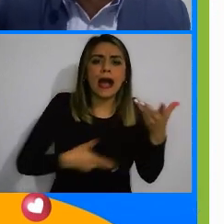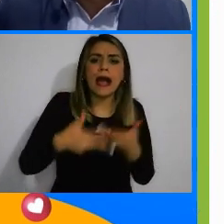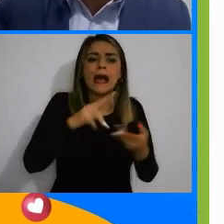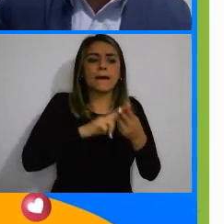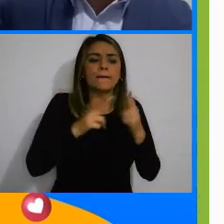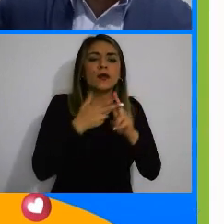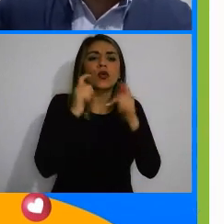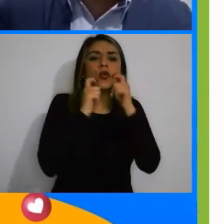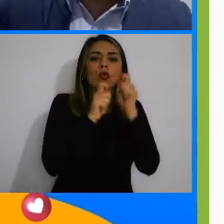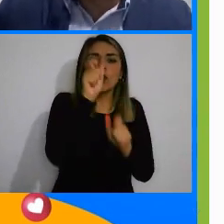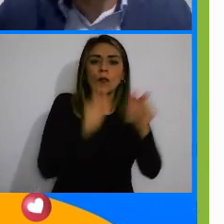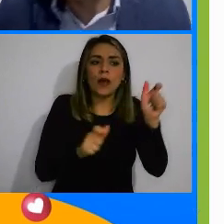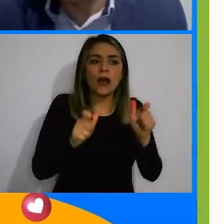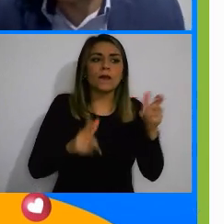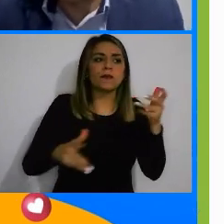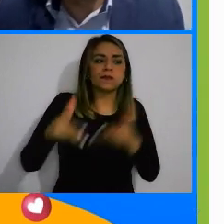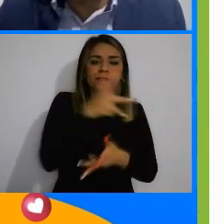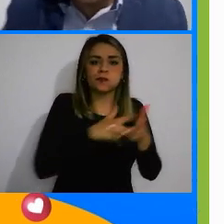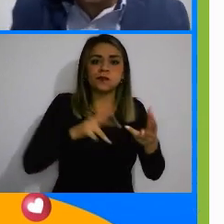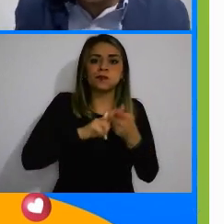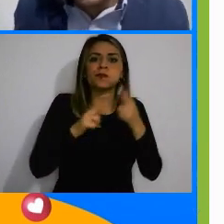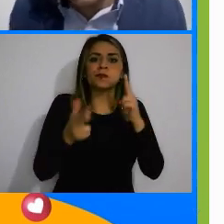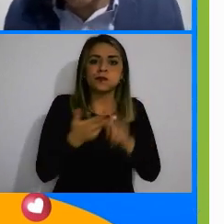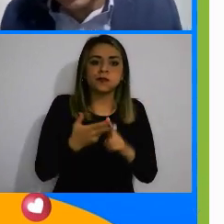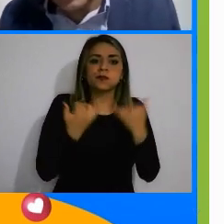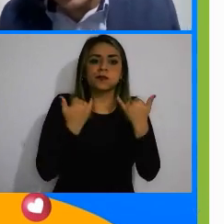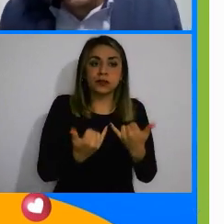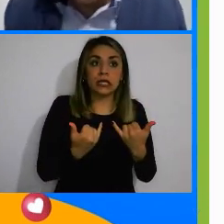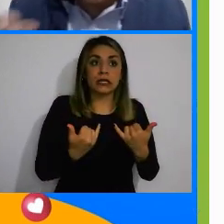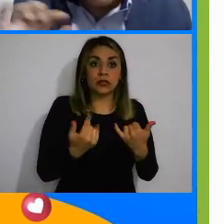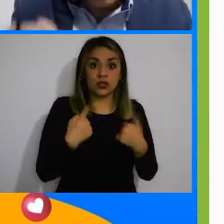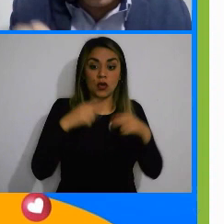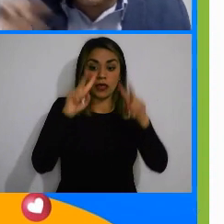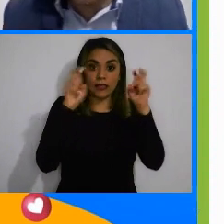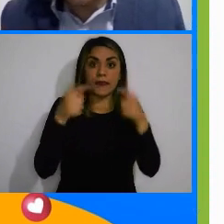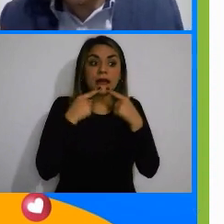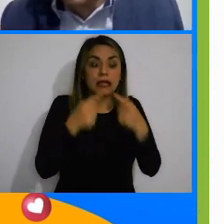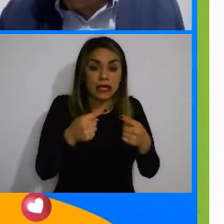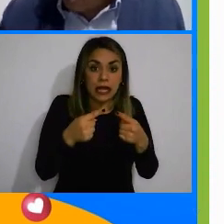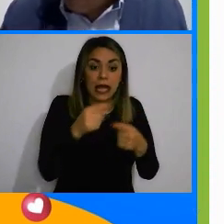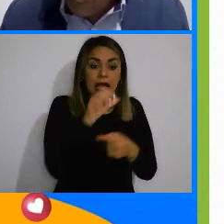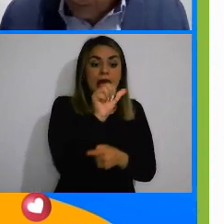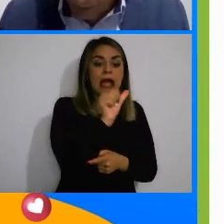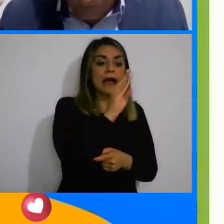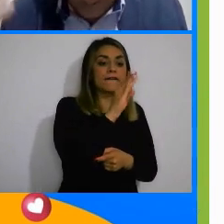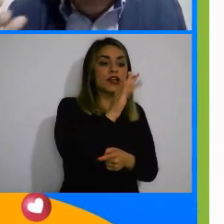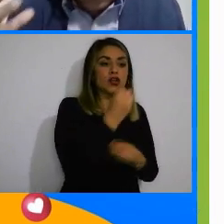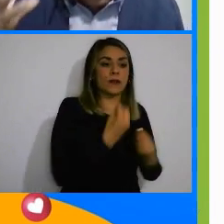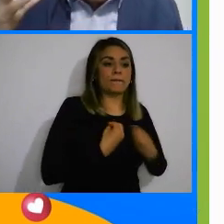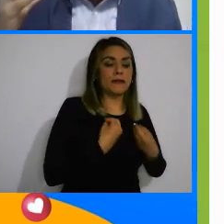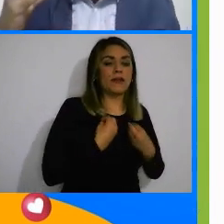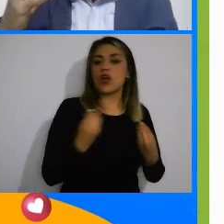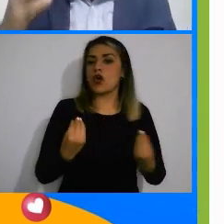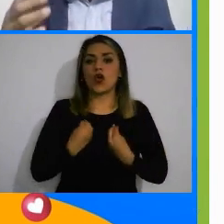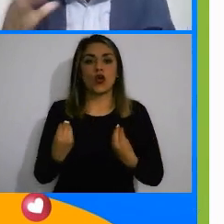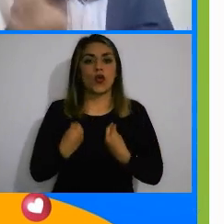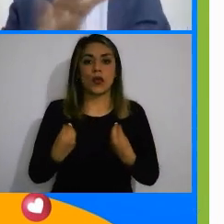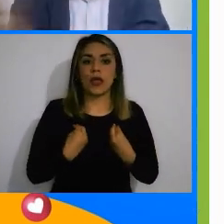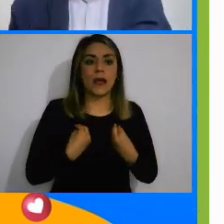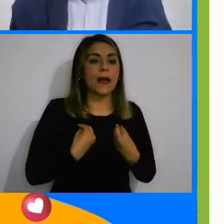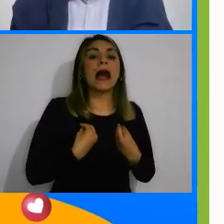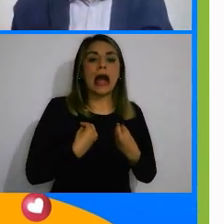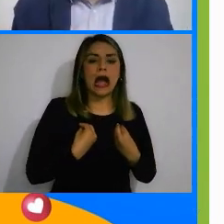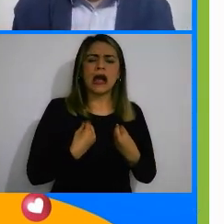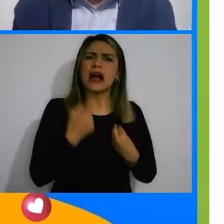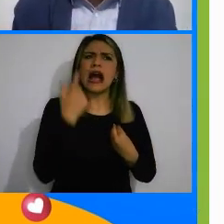los elementos bióticos y abióticos. Si yo les hablo aquí de biótico y abiótico, ya todos van a estar como más, van a decir, sí,